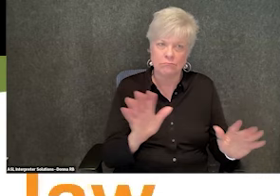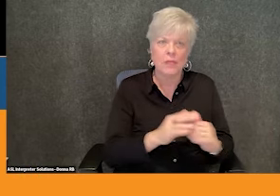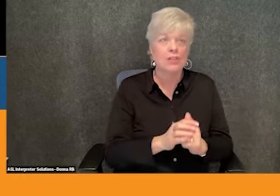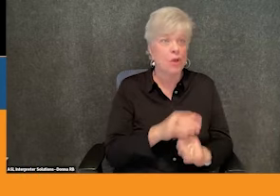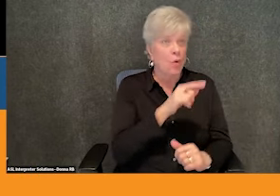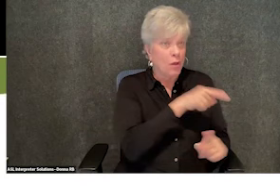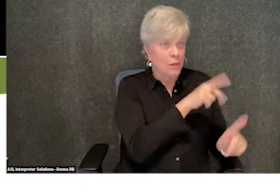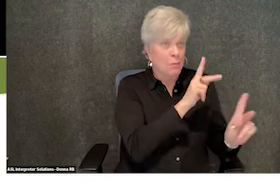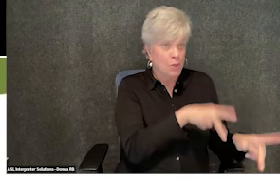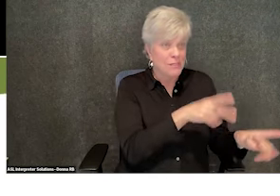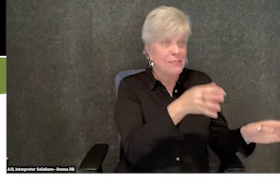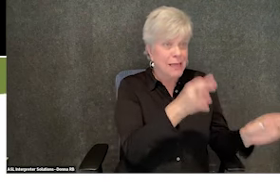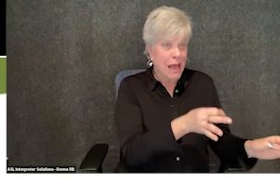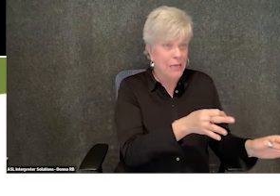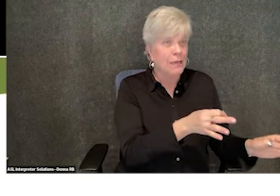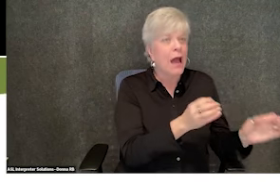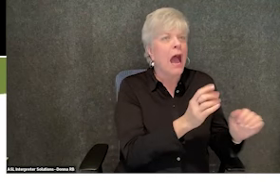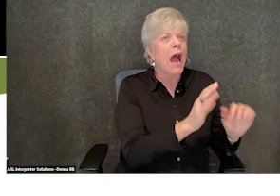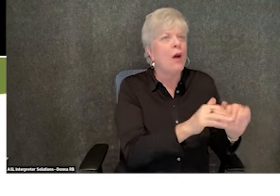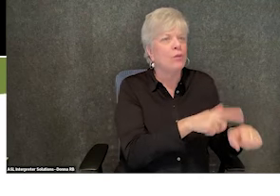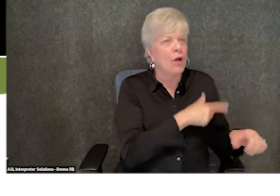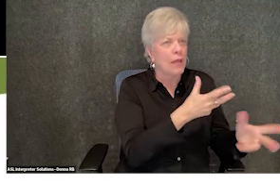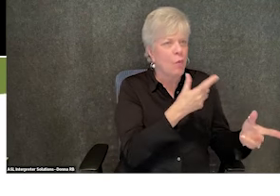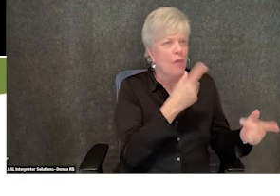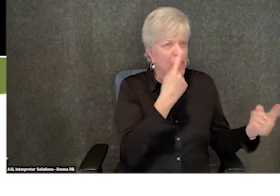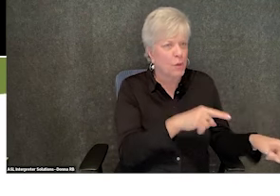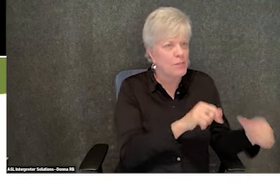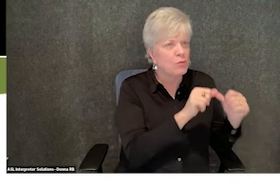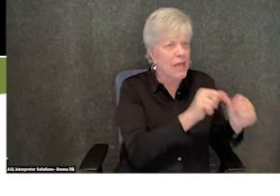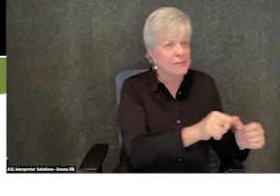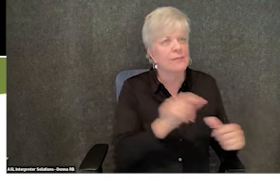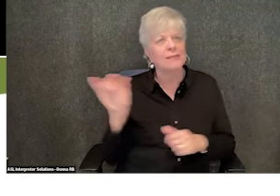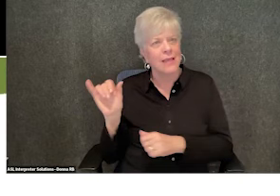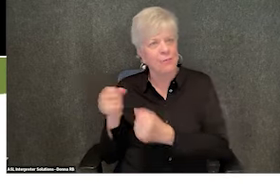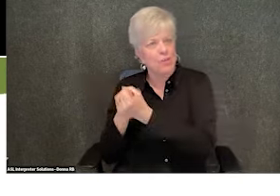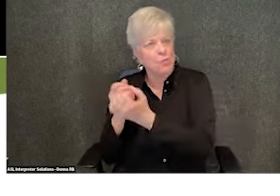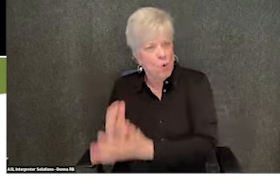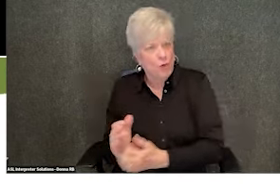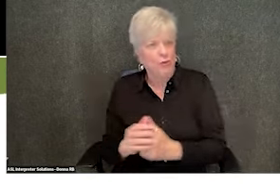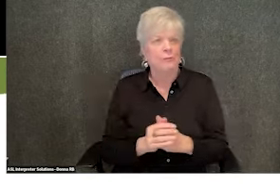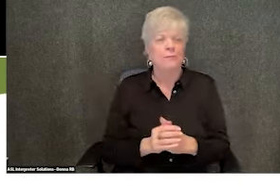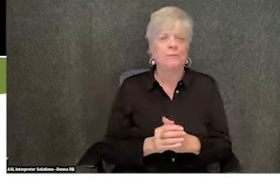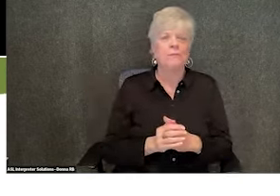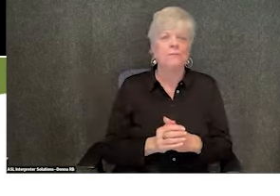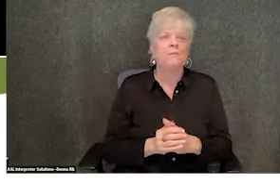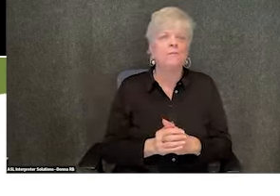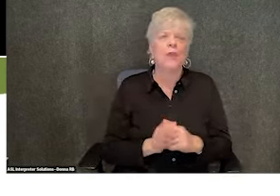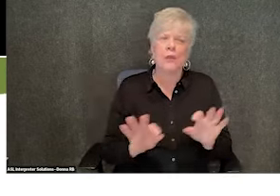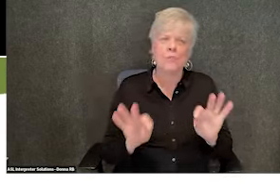bastante autonomía en poder tomar las decisiones, o sea, tener los acuerdos y por cuánto tiempo.